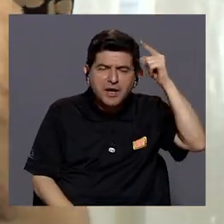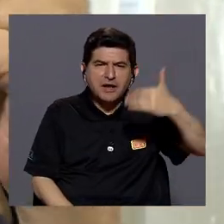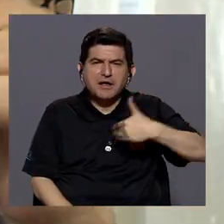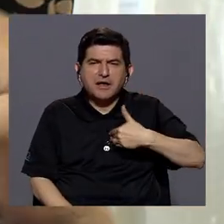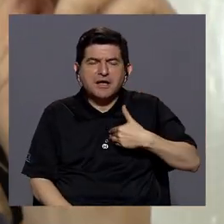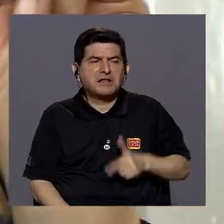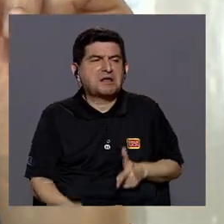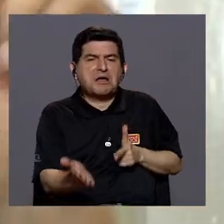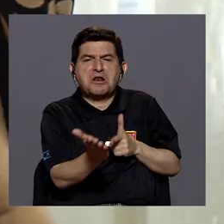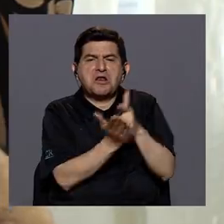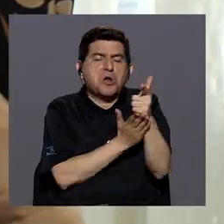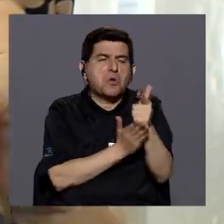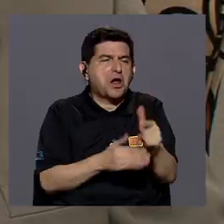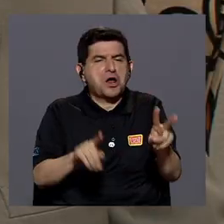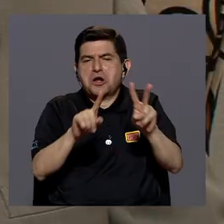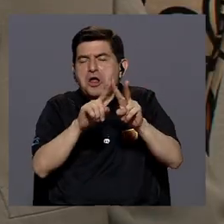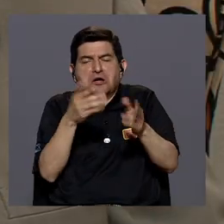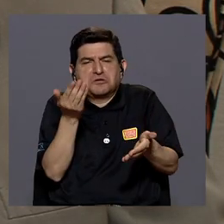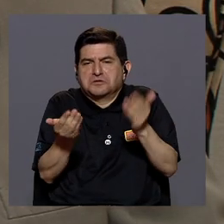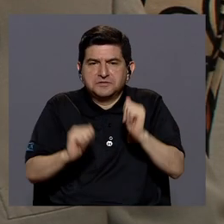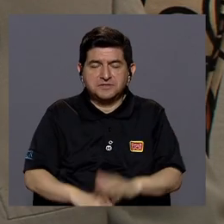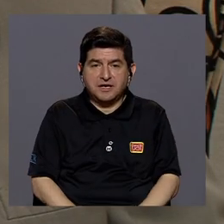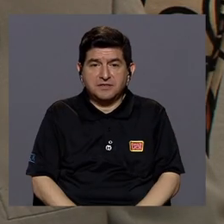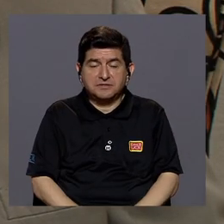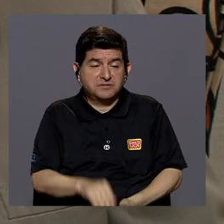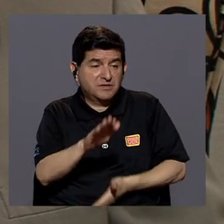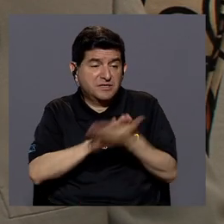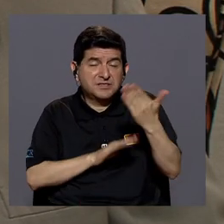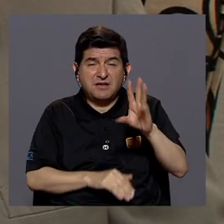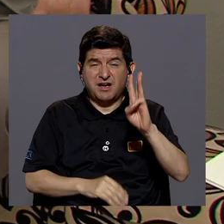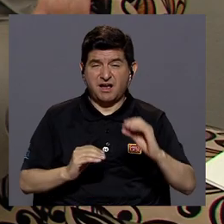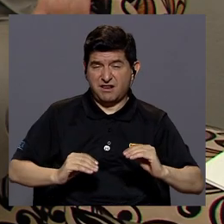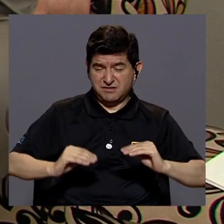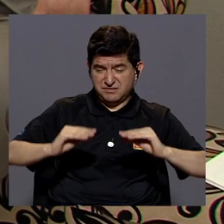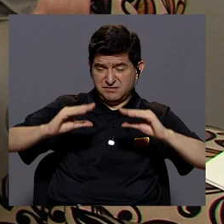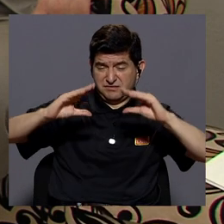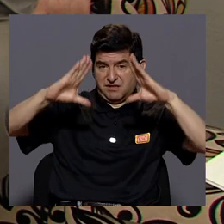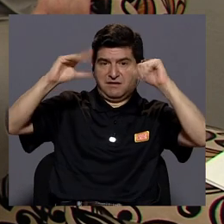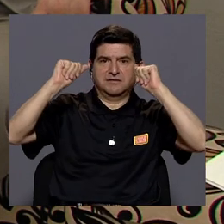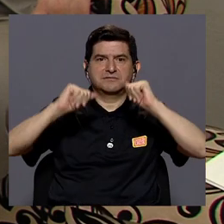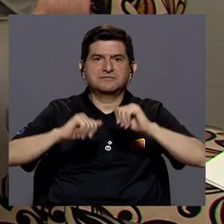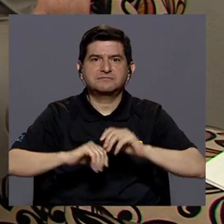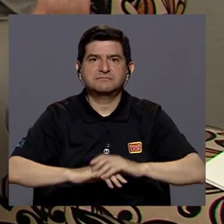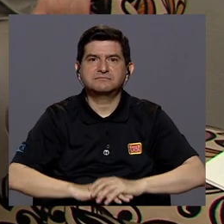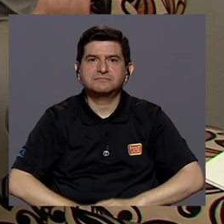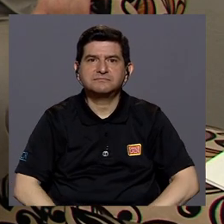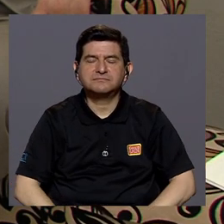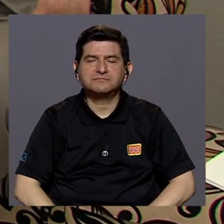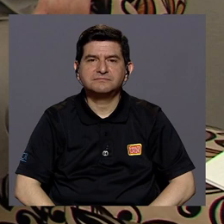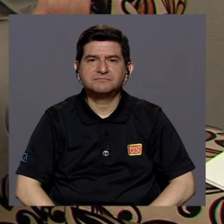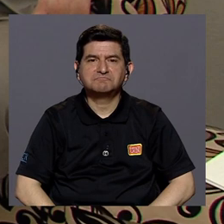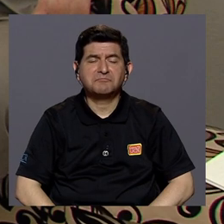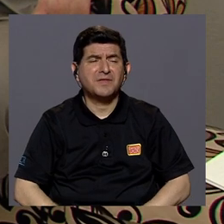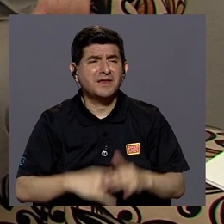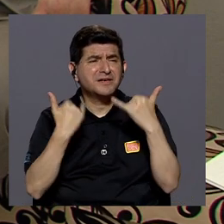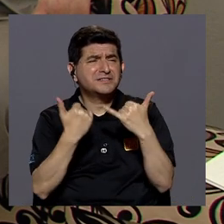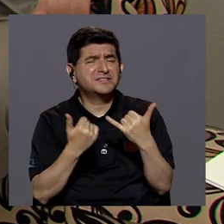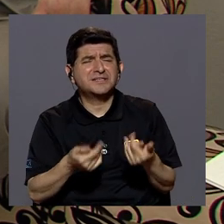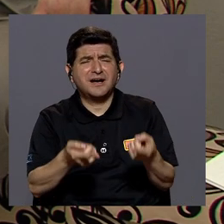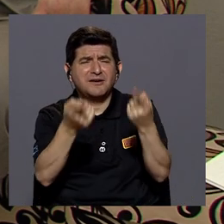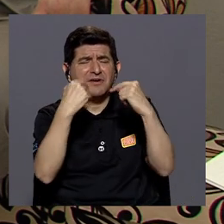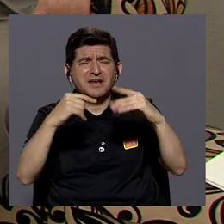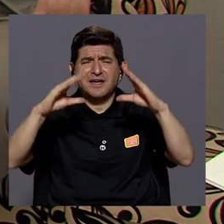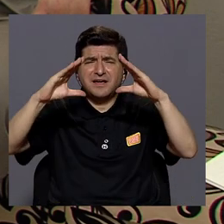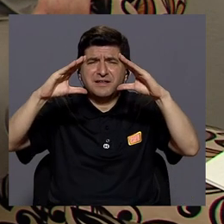en Iberia o en Nicoya o así, y se iban a las 6 de la mañana. Y venían ya a la tarde, a las